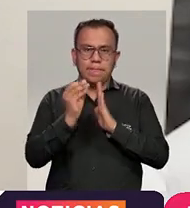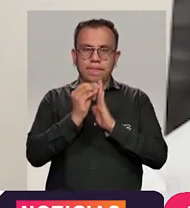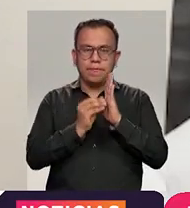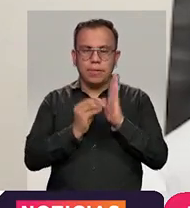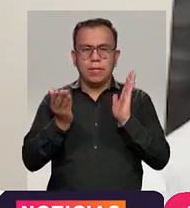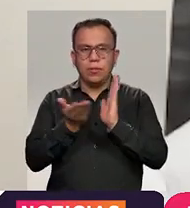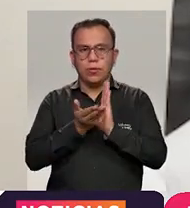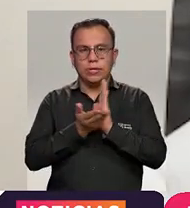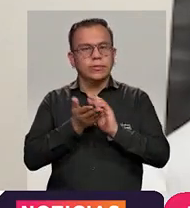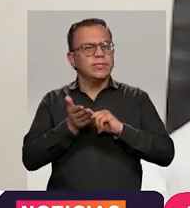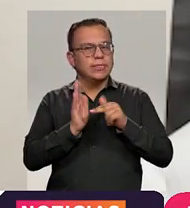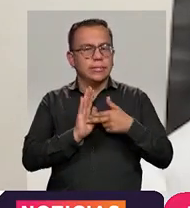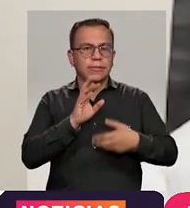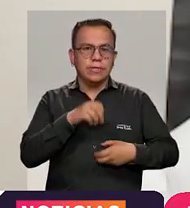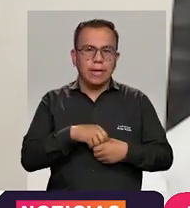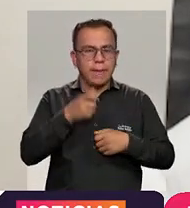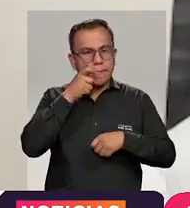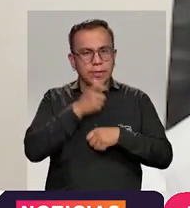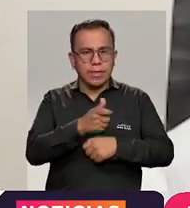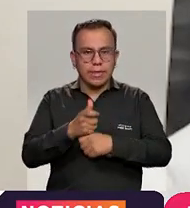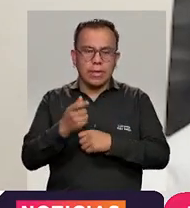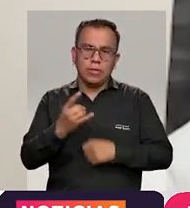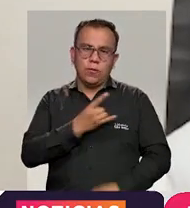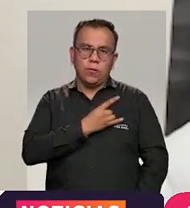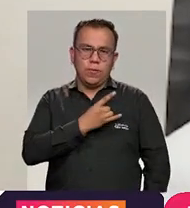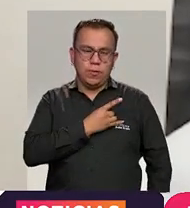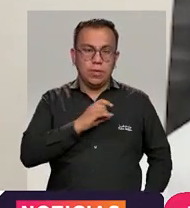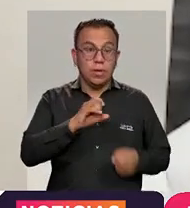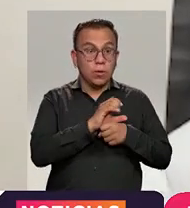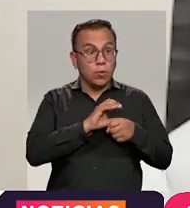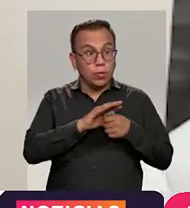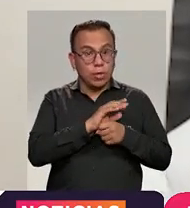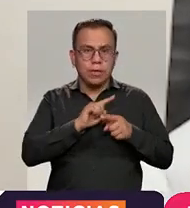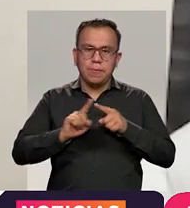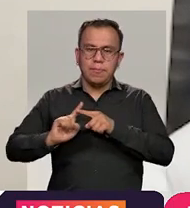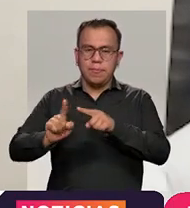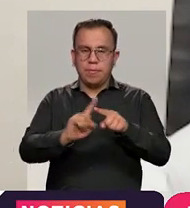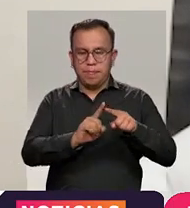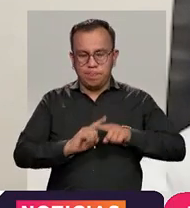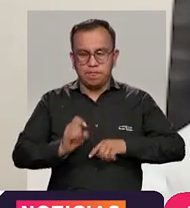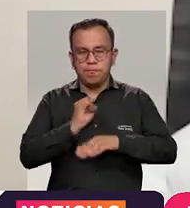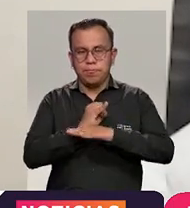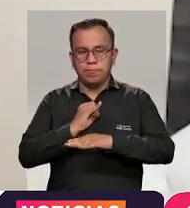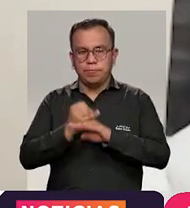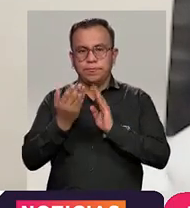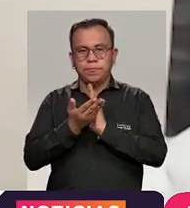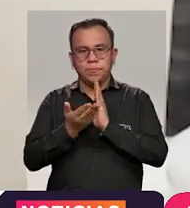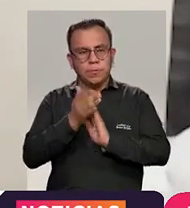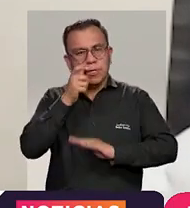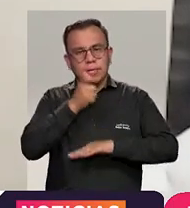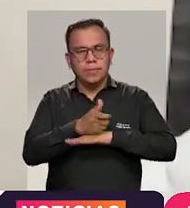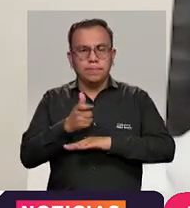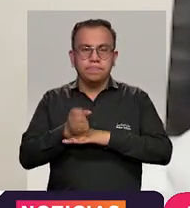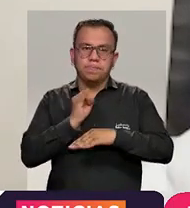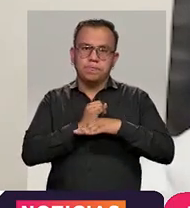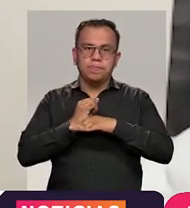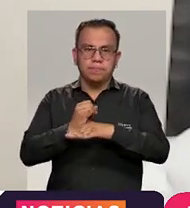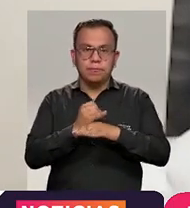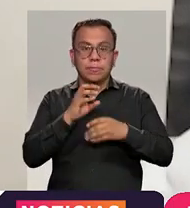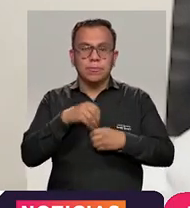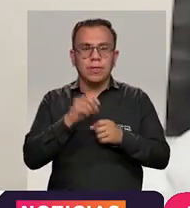educación. Eso significa también vigilancia a la Universidad de Cundinamarca y a las instituciones educativas en el departamento, vigilancia a las